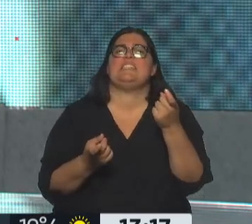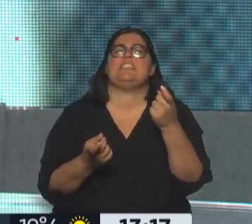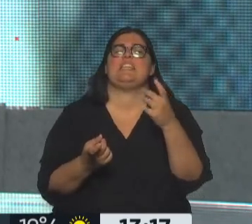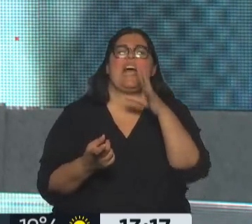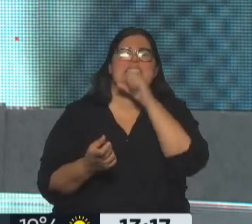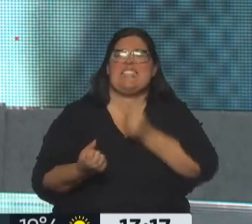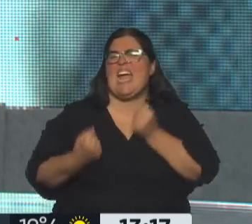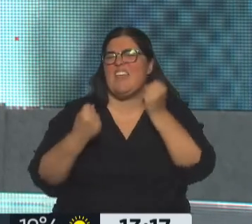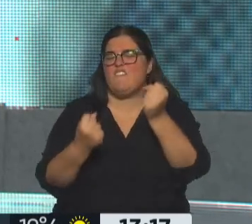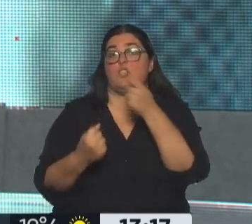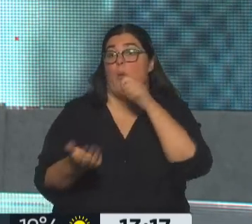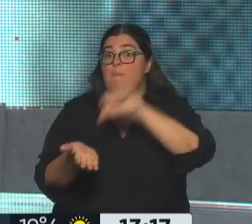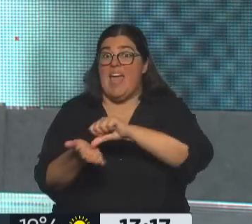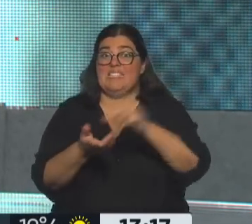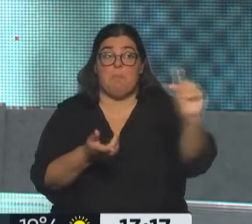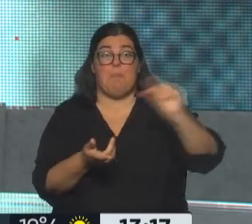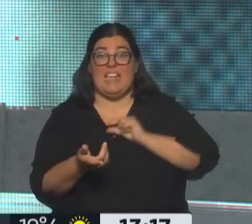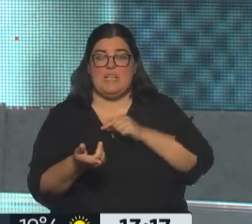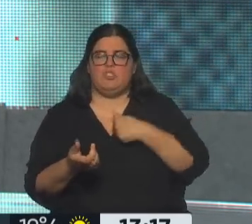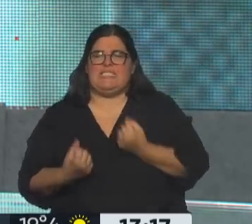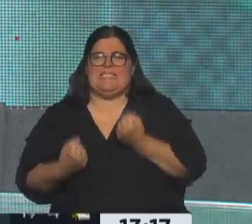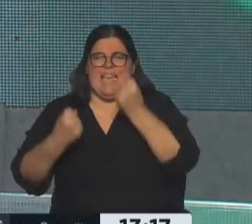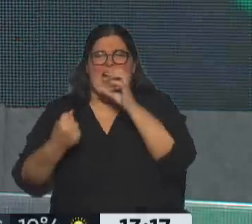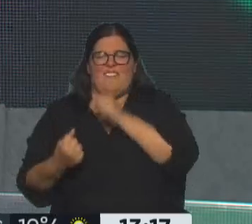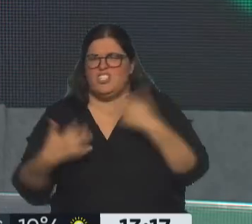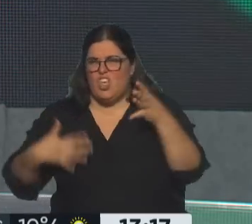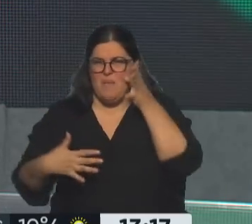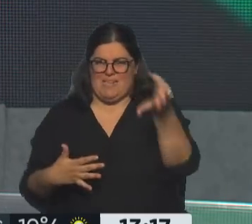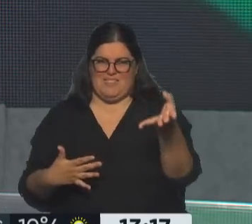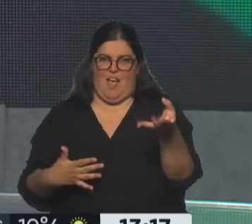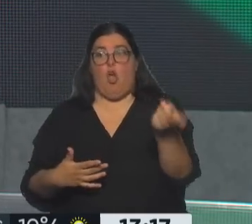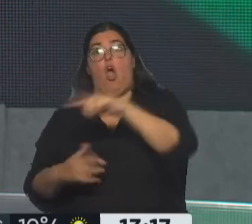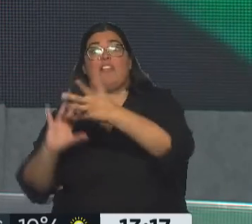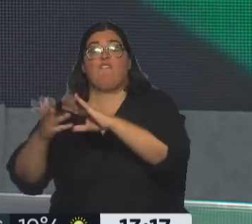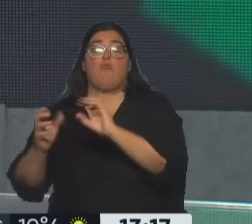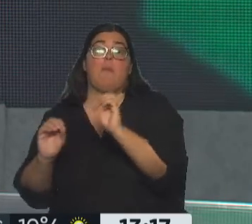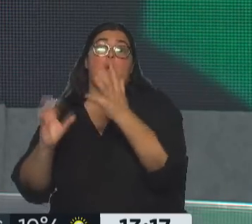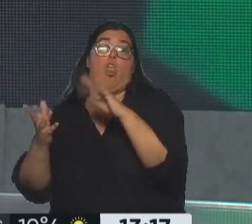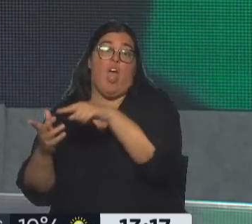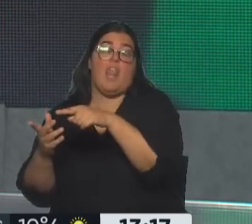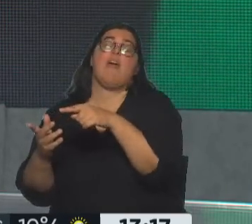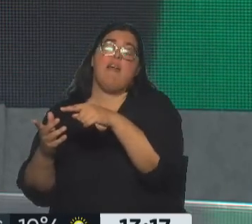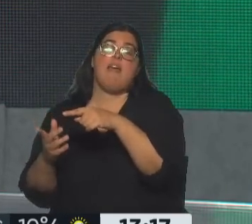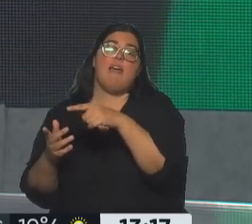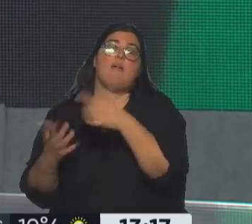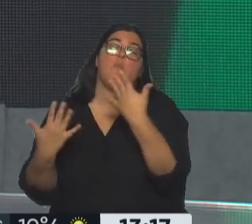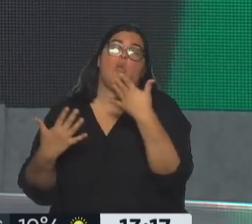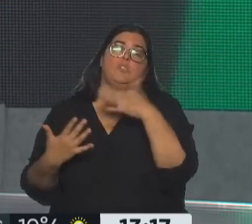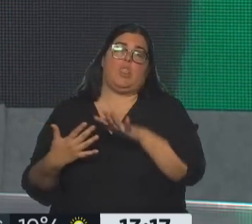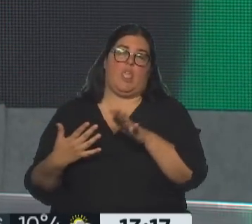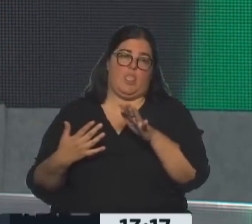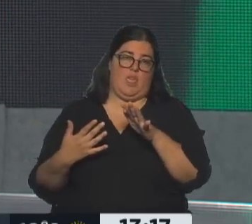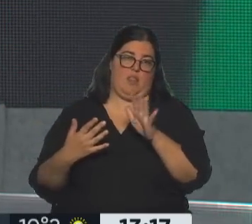sacrificio enorme para los países que lo reciben. Entonces, bueno, creo que eso nos puede ayudar a entender en la medida de qué factor va a